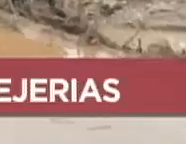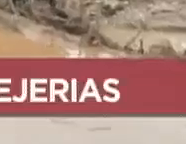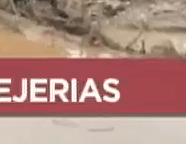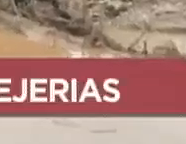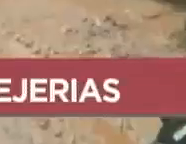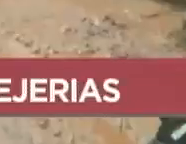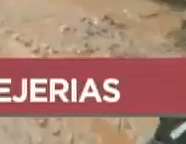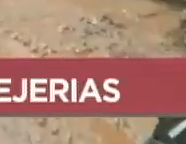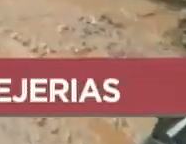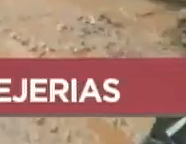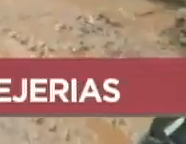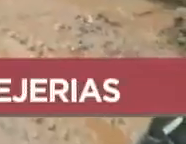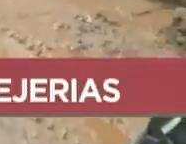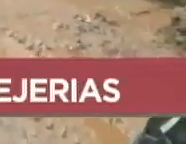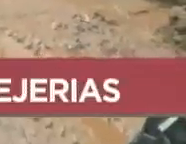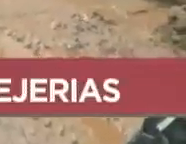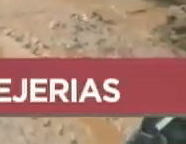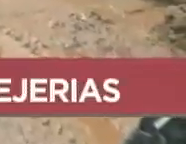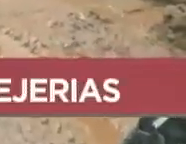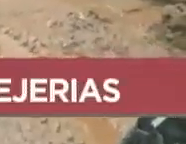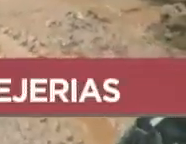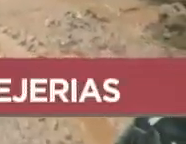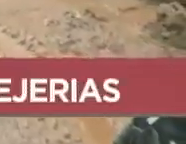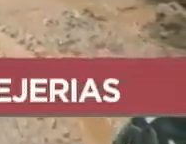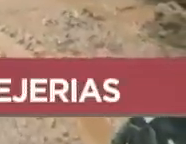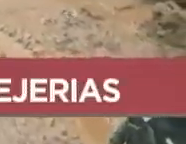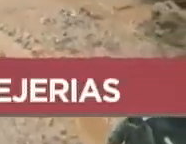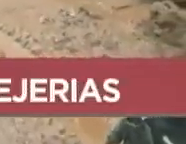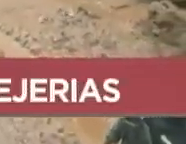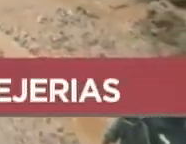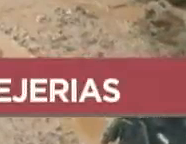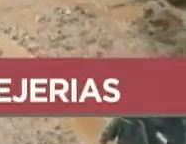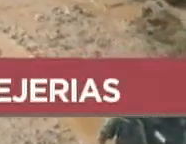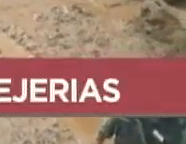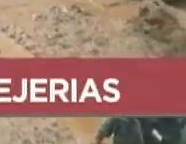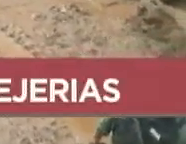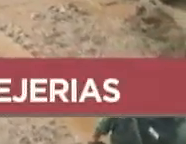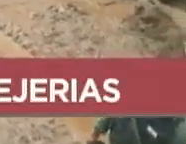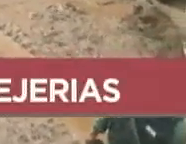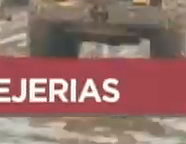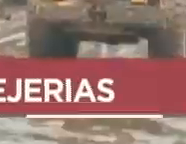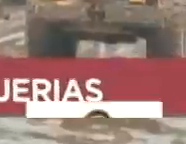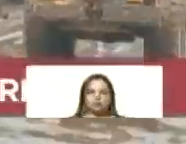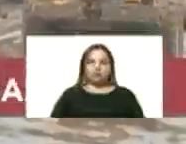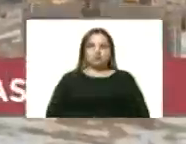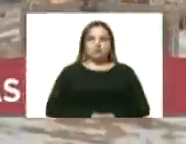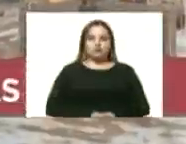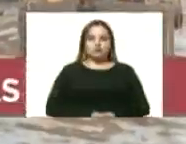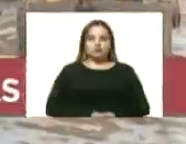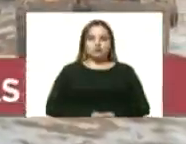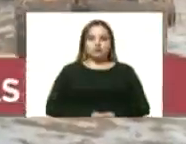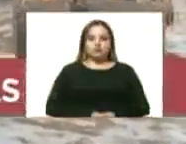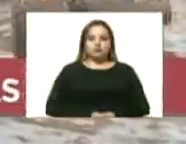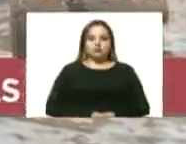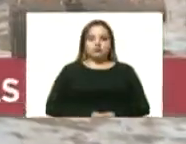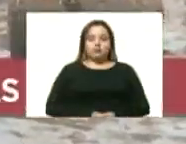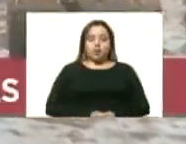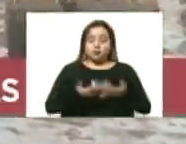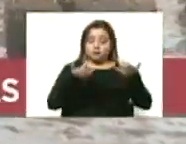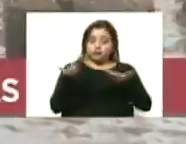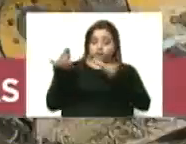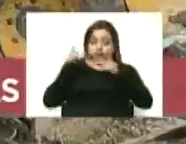de solidaridad y de unión para el Estado Aragua, que en este momento se encuentra atravesando por esta situación tan dolorosa y tan difícil.